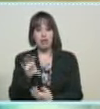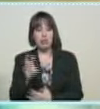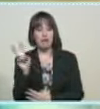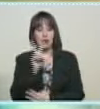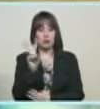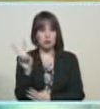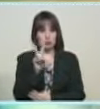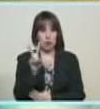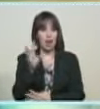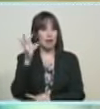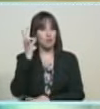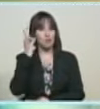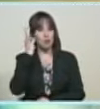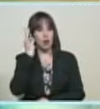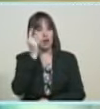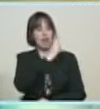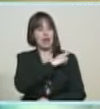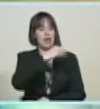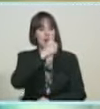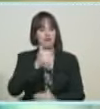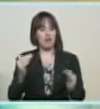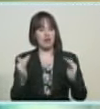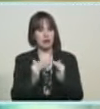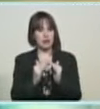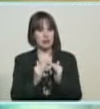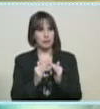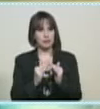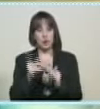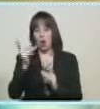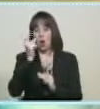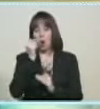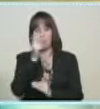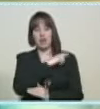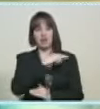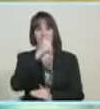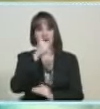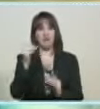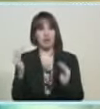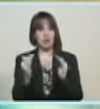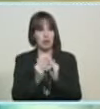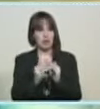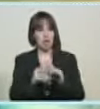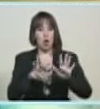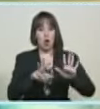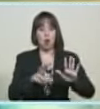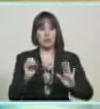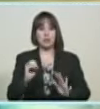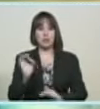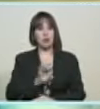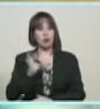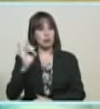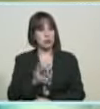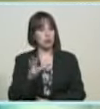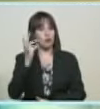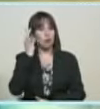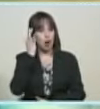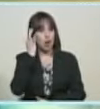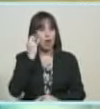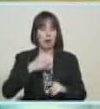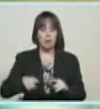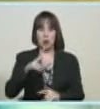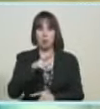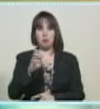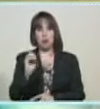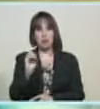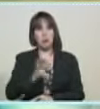decir mujeres jefas de hogar hombres jefes de hogar el 80% son mujeres pero el